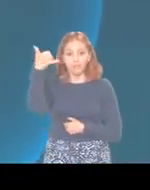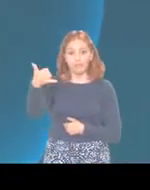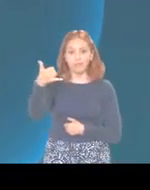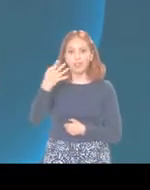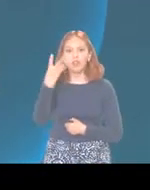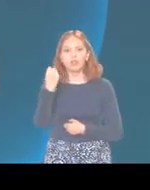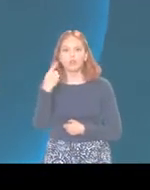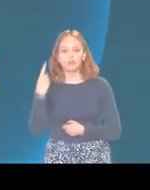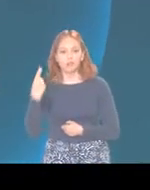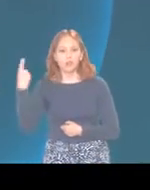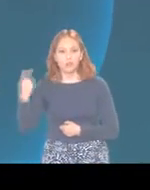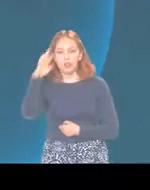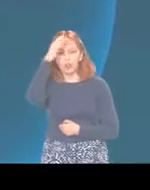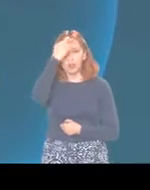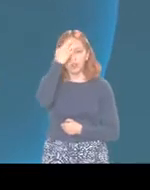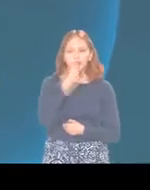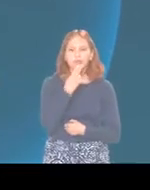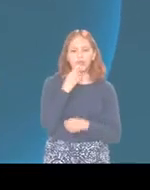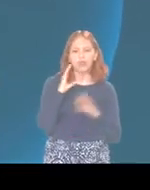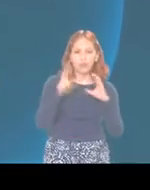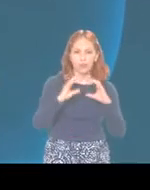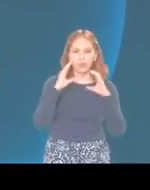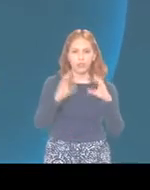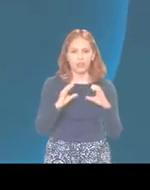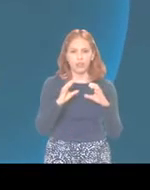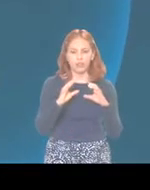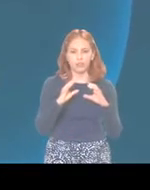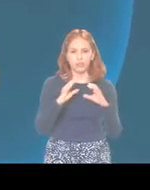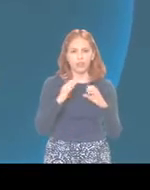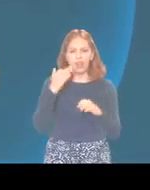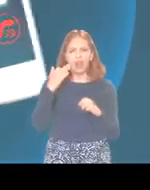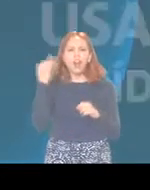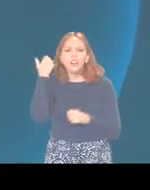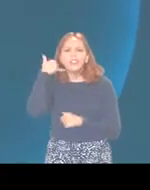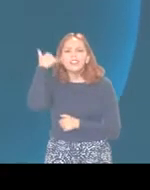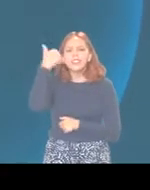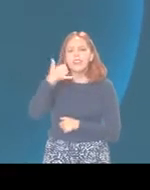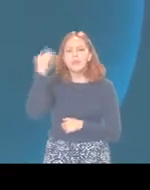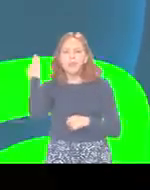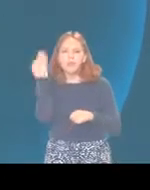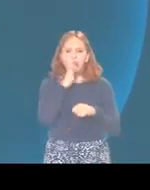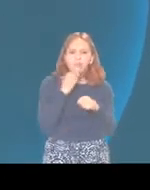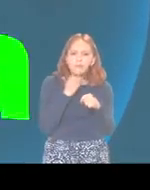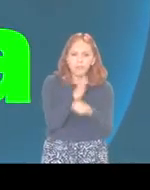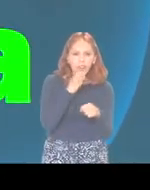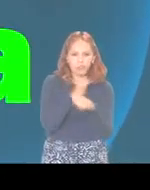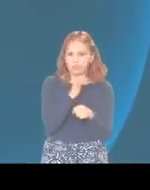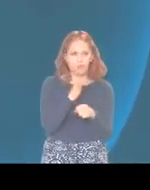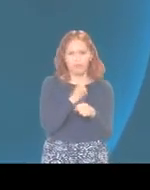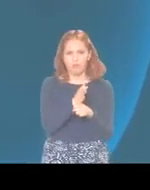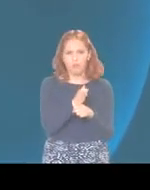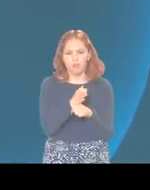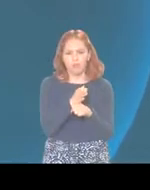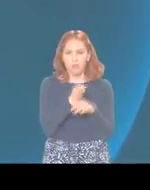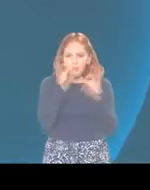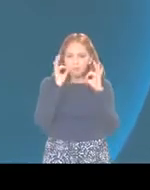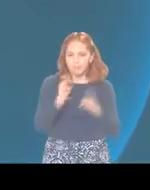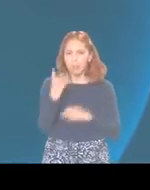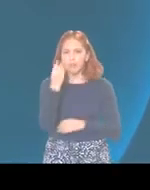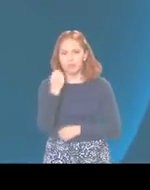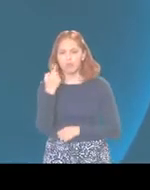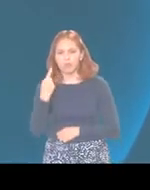al 911. Recuérdalo, úsalo, cuídalo. No hagas llamadas falsas o de broma. La efectividad